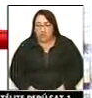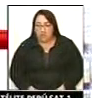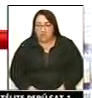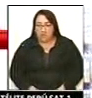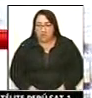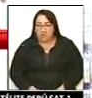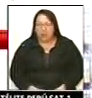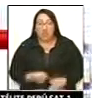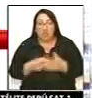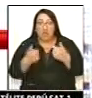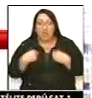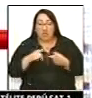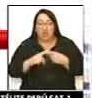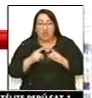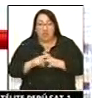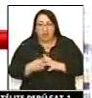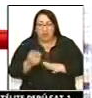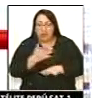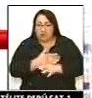desde el inicio.